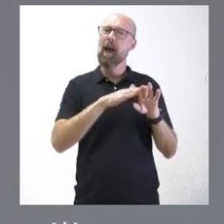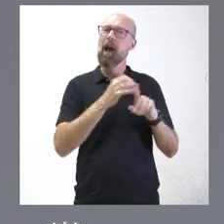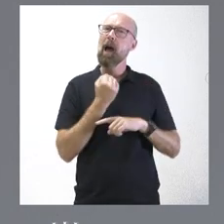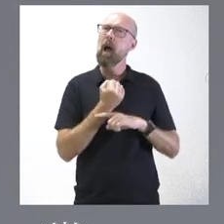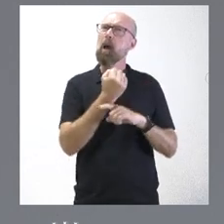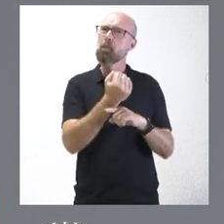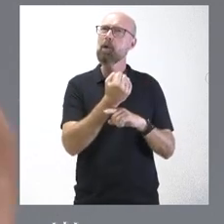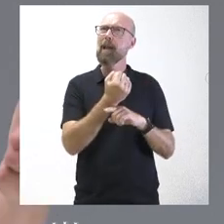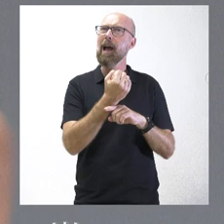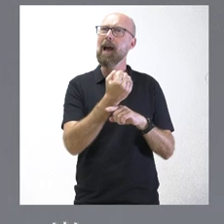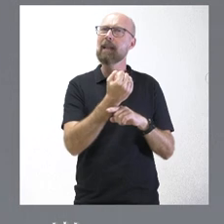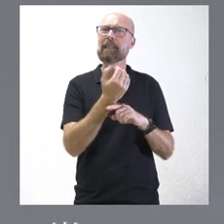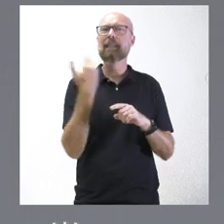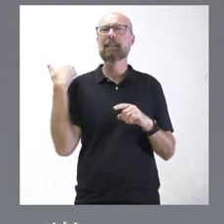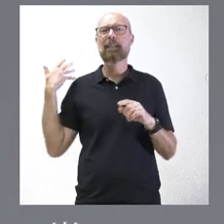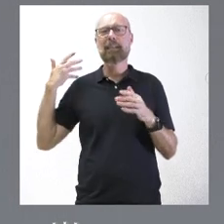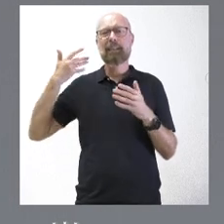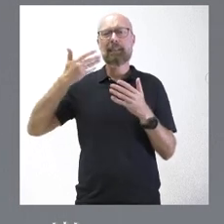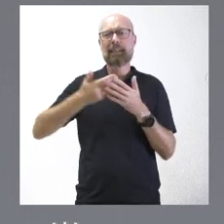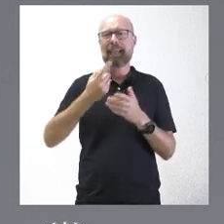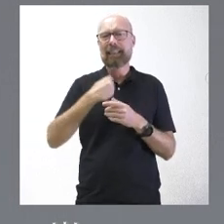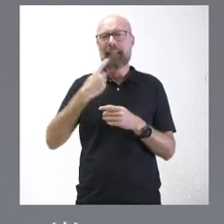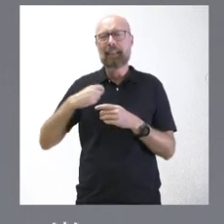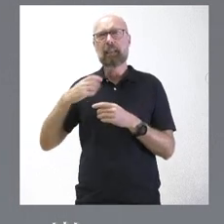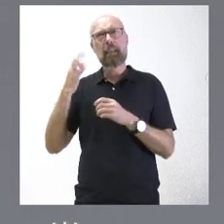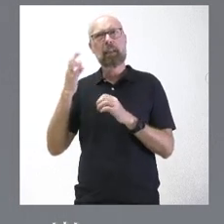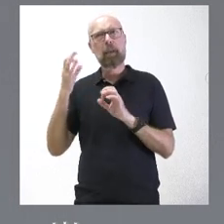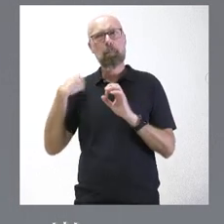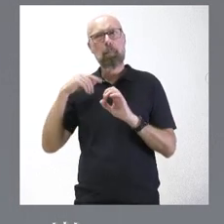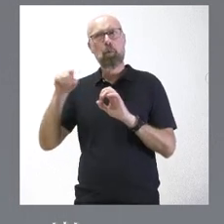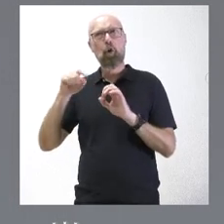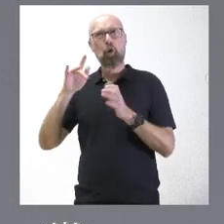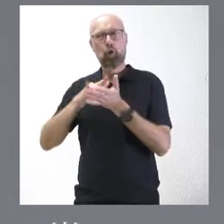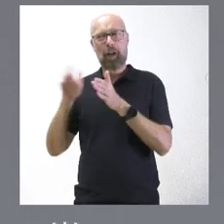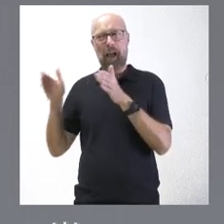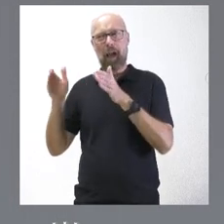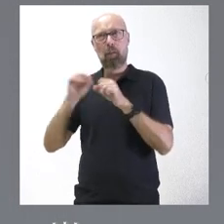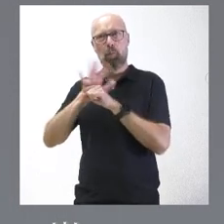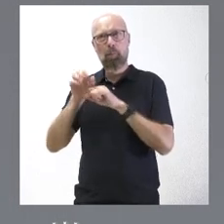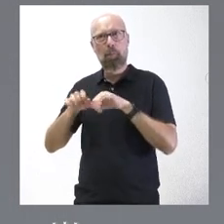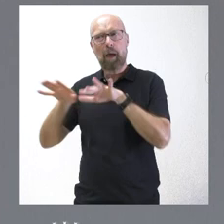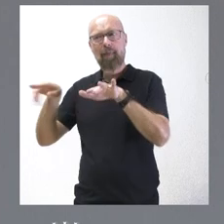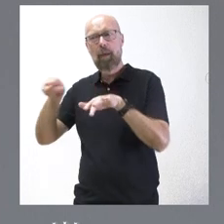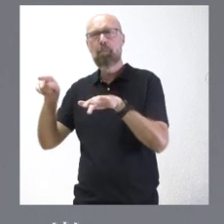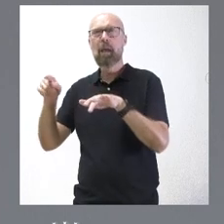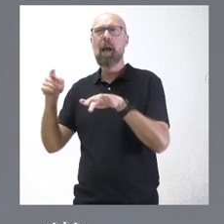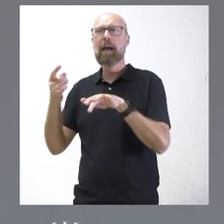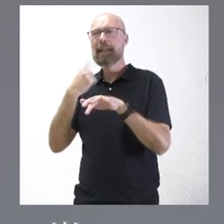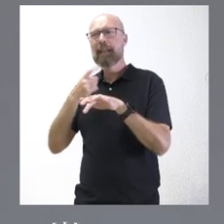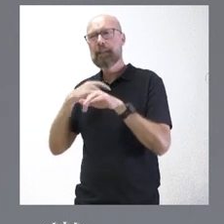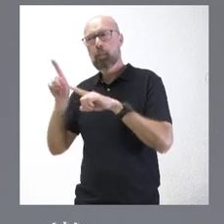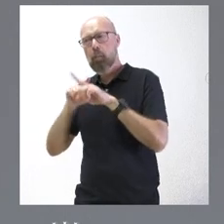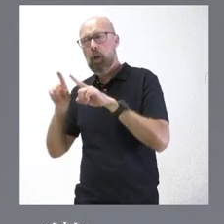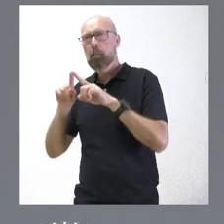que se en la pandemia que eran necesario el reforzarlos por eso como explicaba antes el sistema de